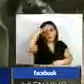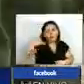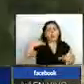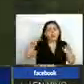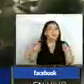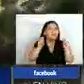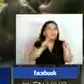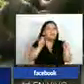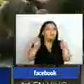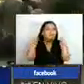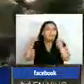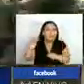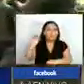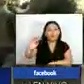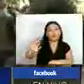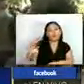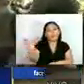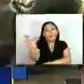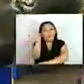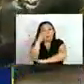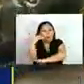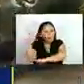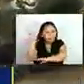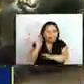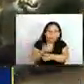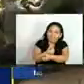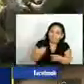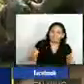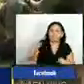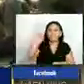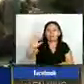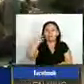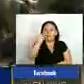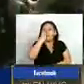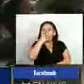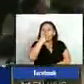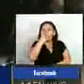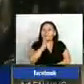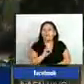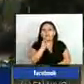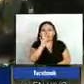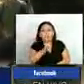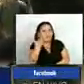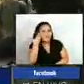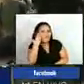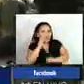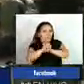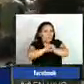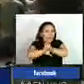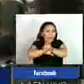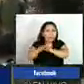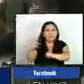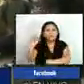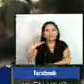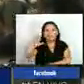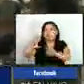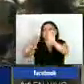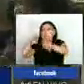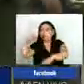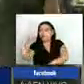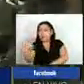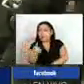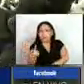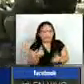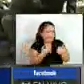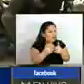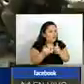con la imagen de la bandera británica y que pedía la independencia de Hong Kong. La policía dijo en Facebook que arrestó a más de 370 personas por varios